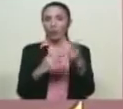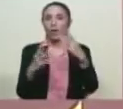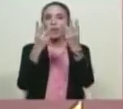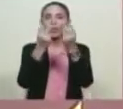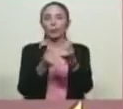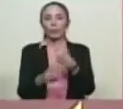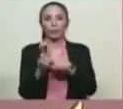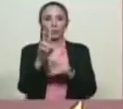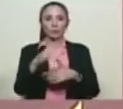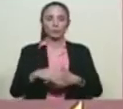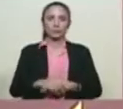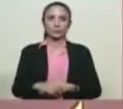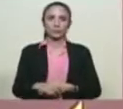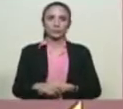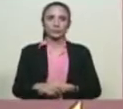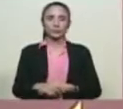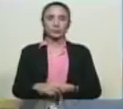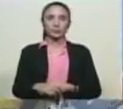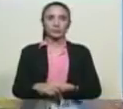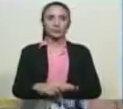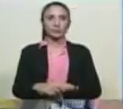unitario,